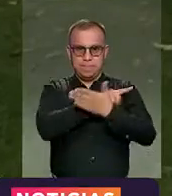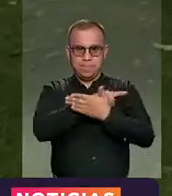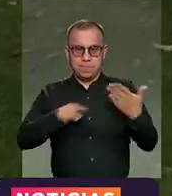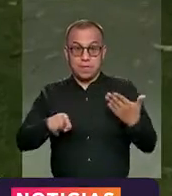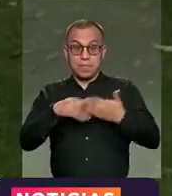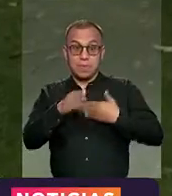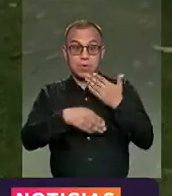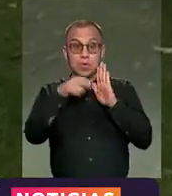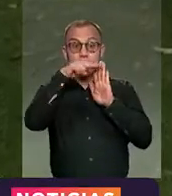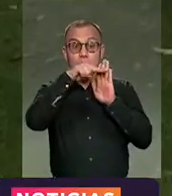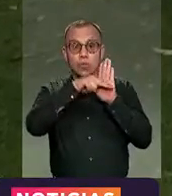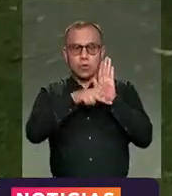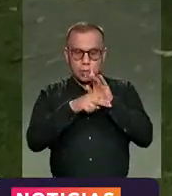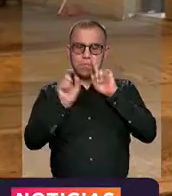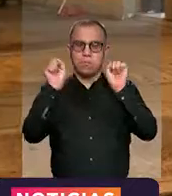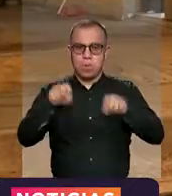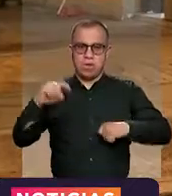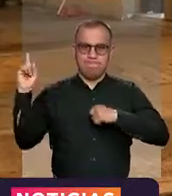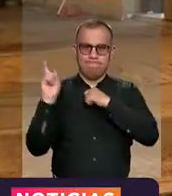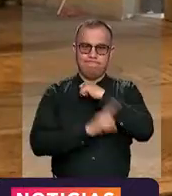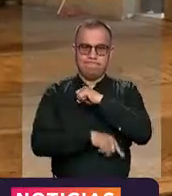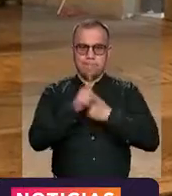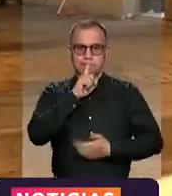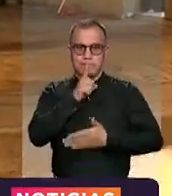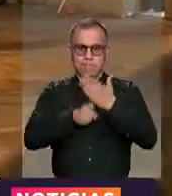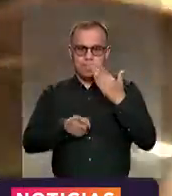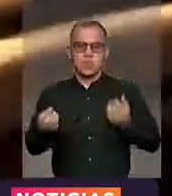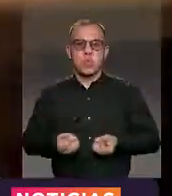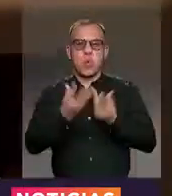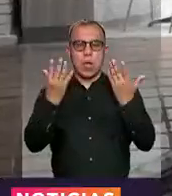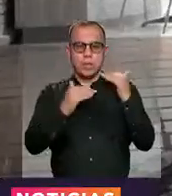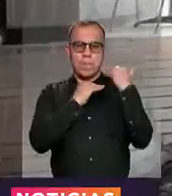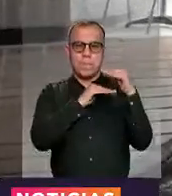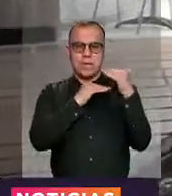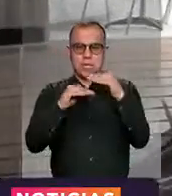infrinjan la norma podrán ser sancionadas con multas hasta de un salario mínimo legal vigente.